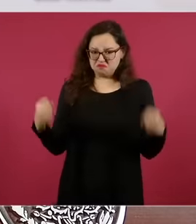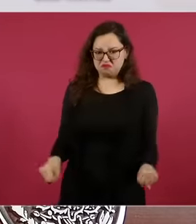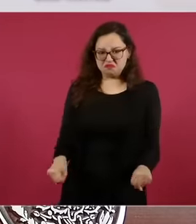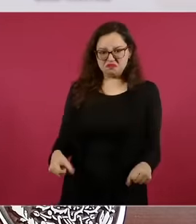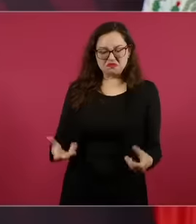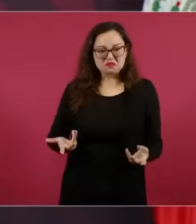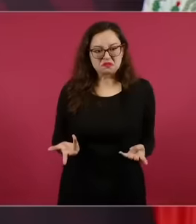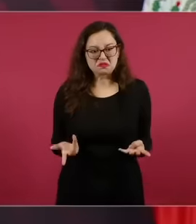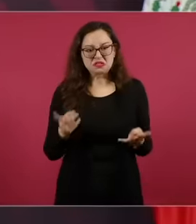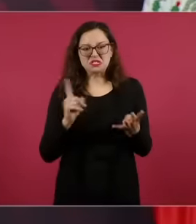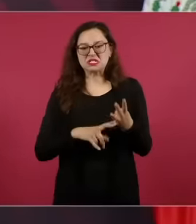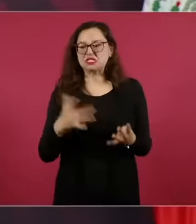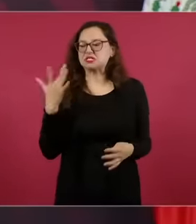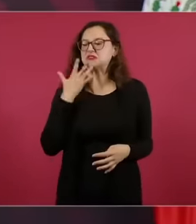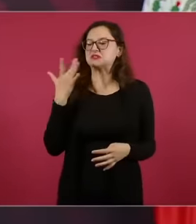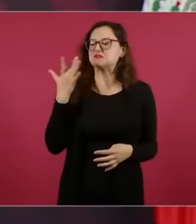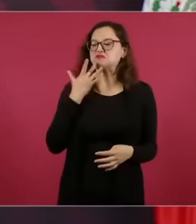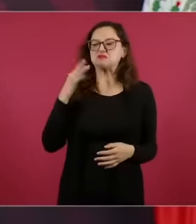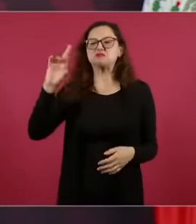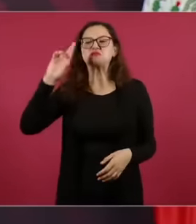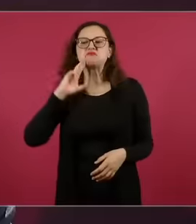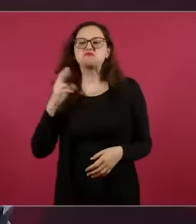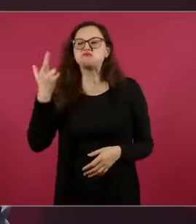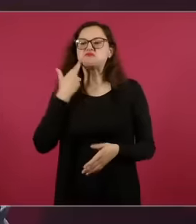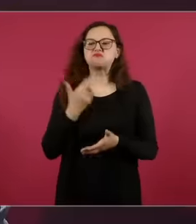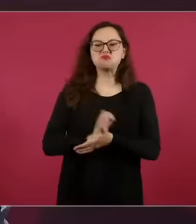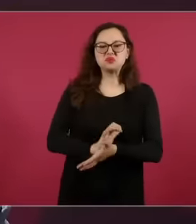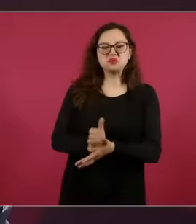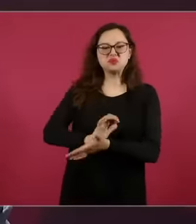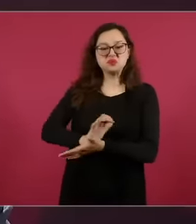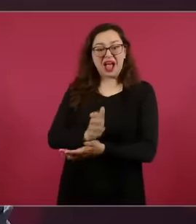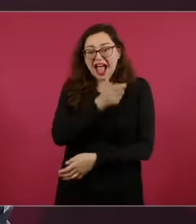autoritarios, clasistas, racistas,